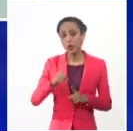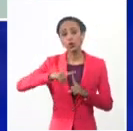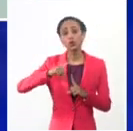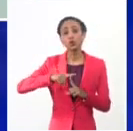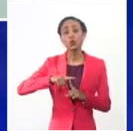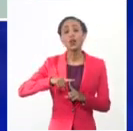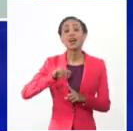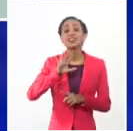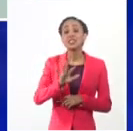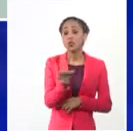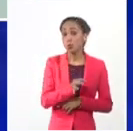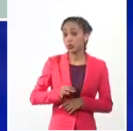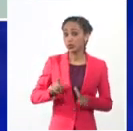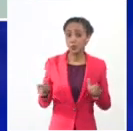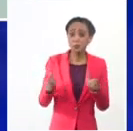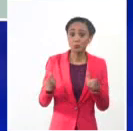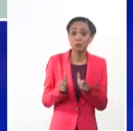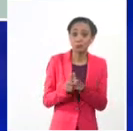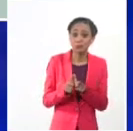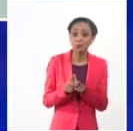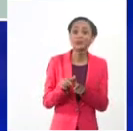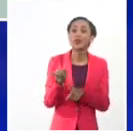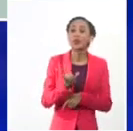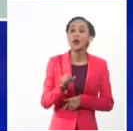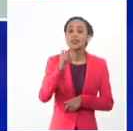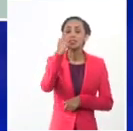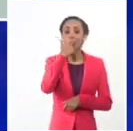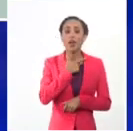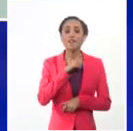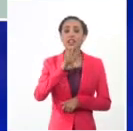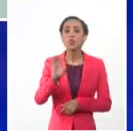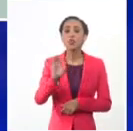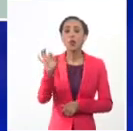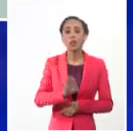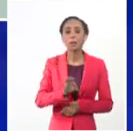8 municipios. Ciego de Ávila, el 50%.